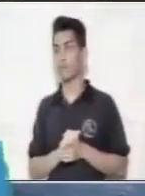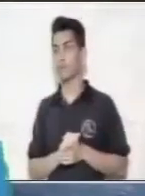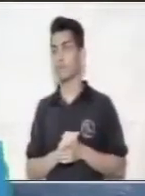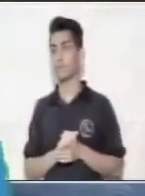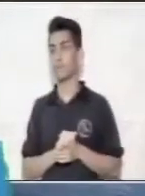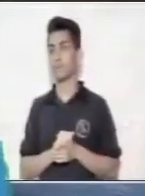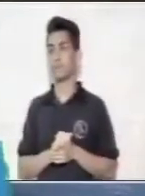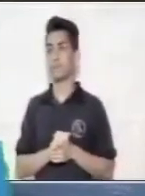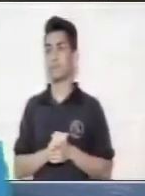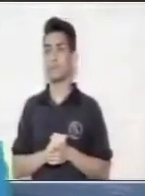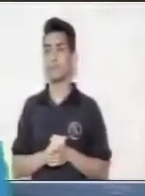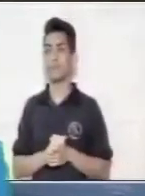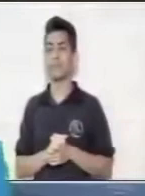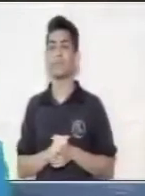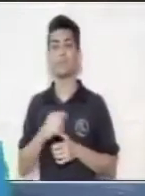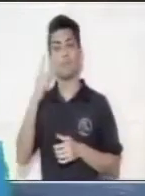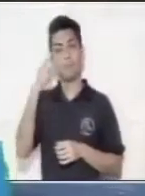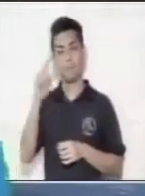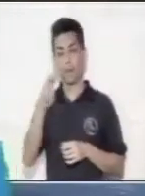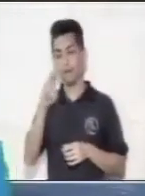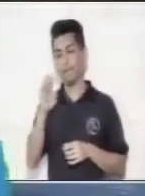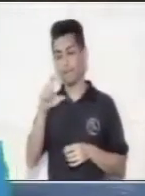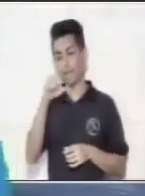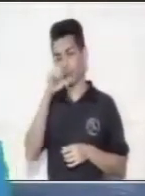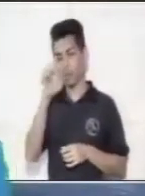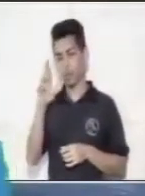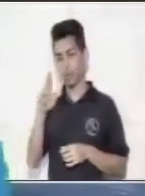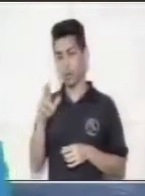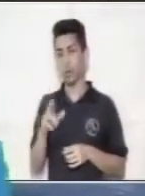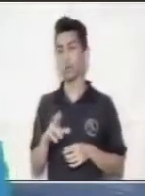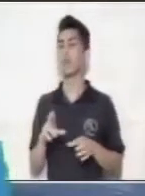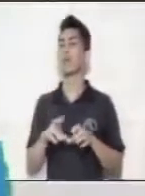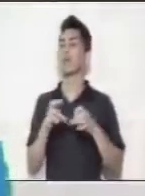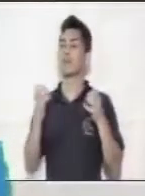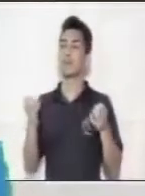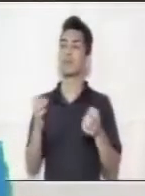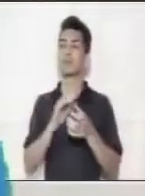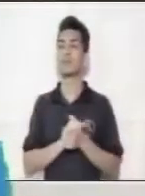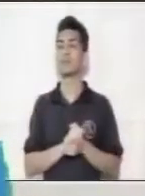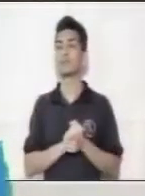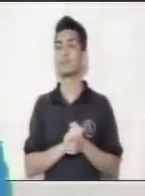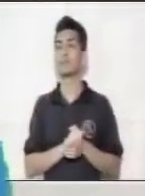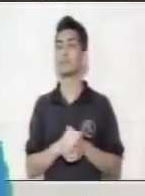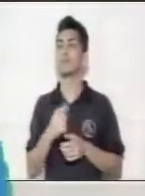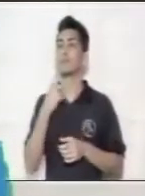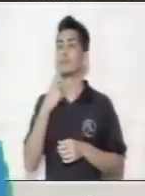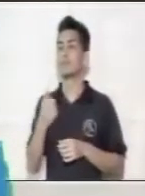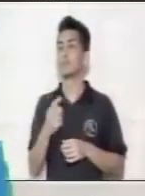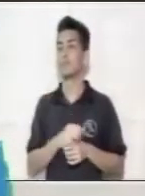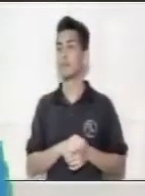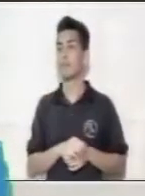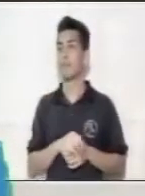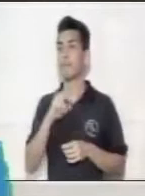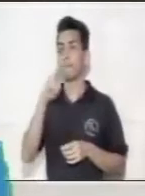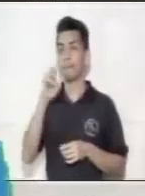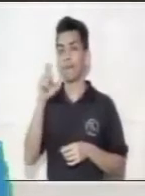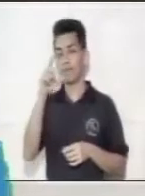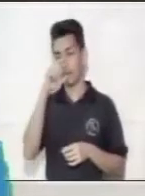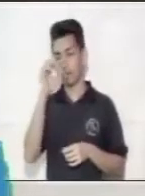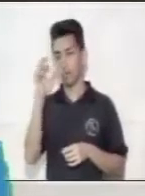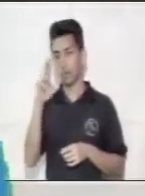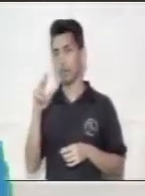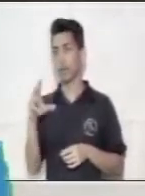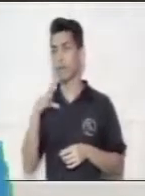cualquiera, por un vector. Entonces, nos dicen que tenemos el vector